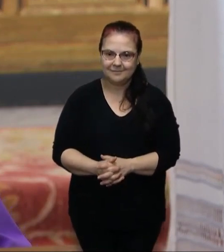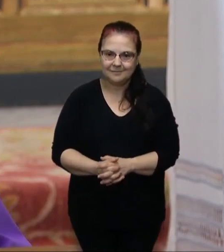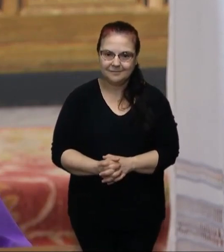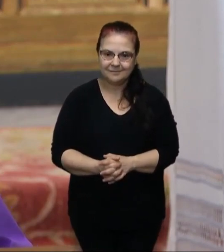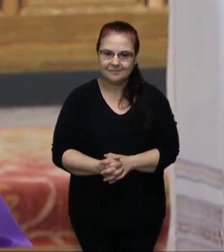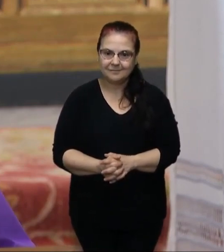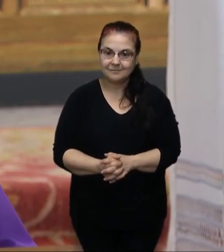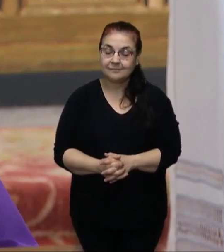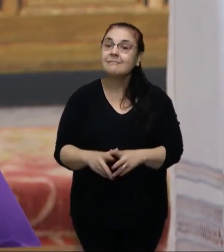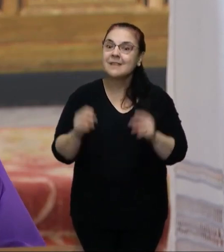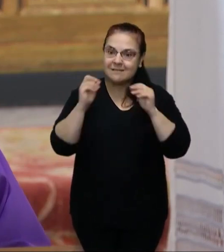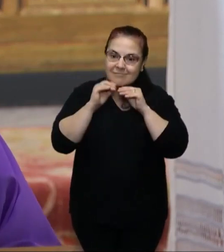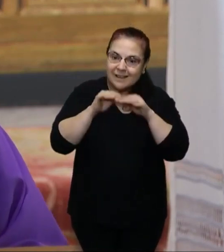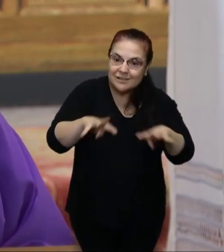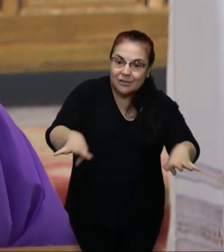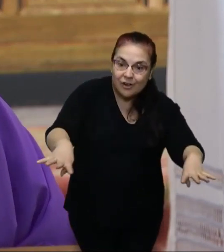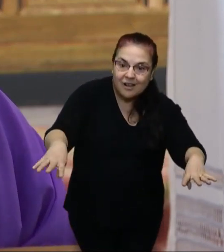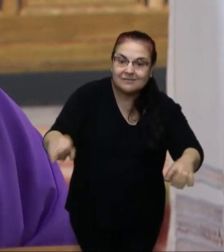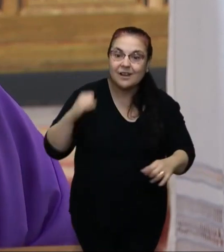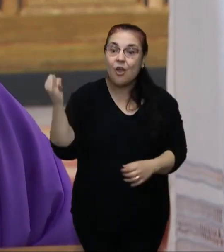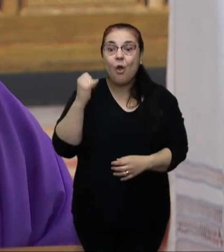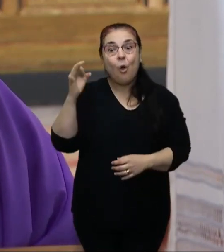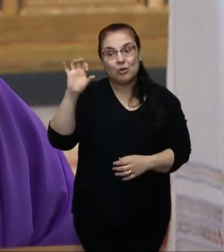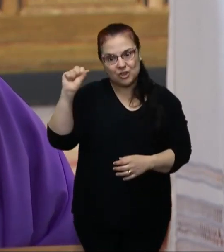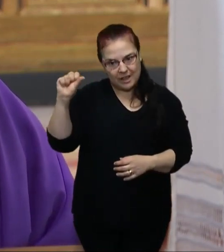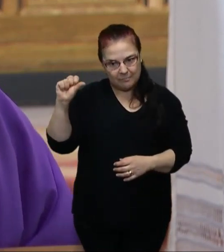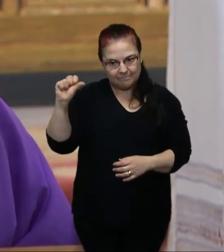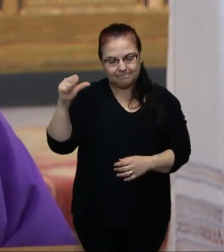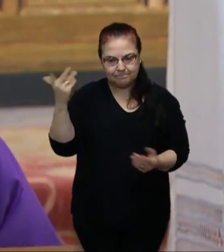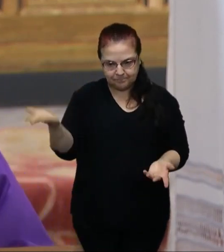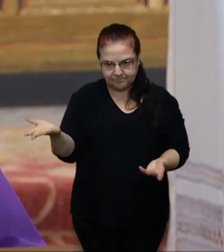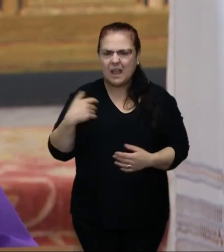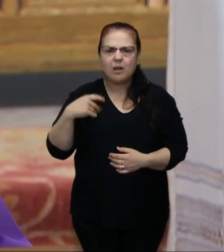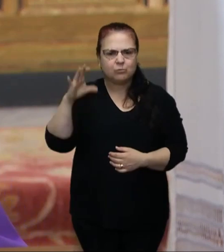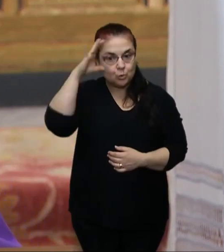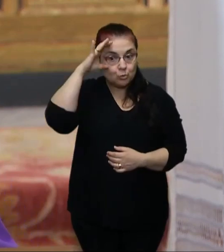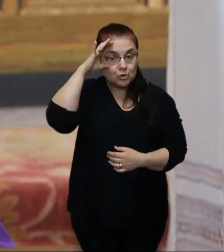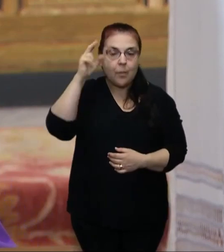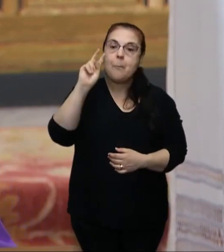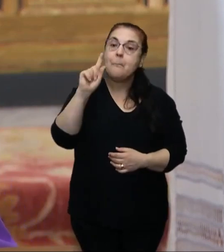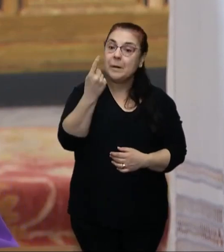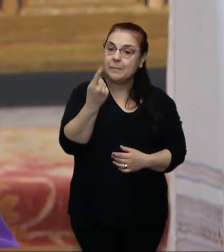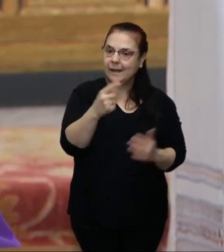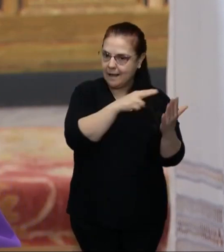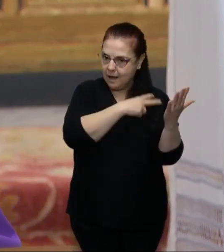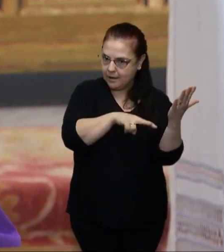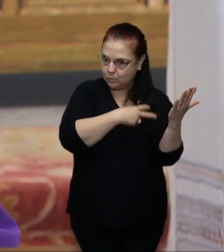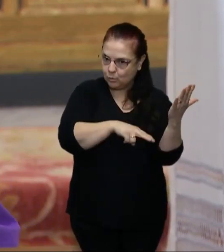En la historia de José, parte de la cual hemos escuchado en la primera lectura,